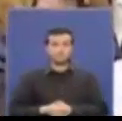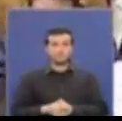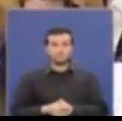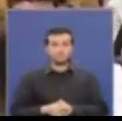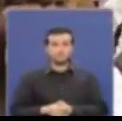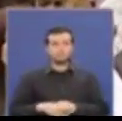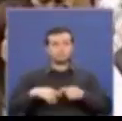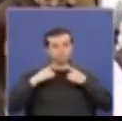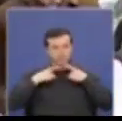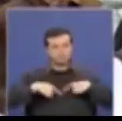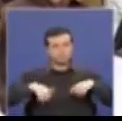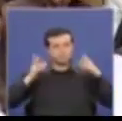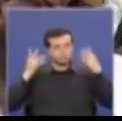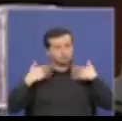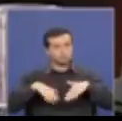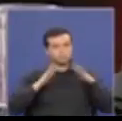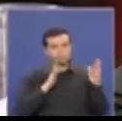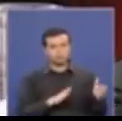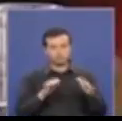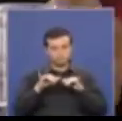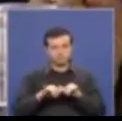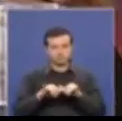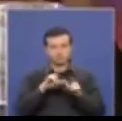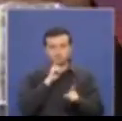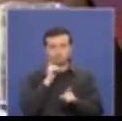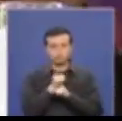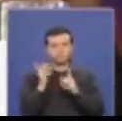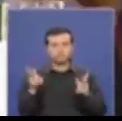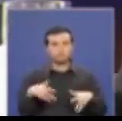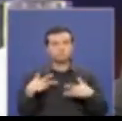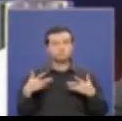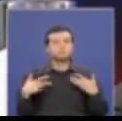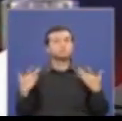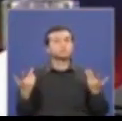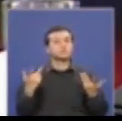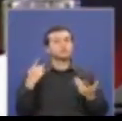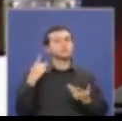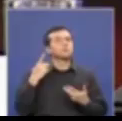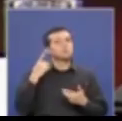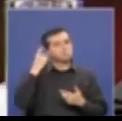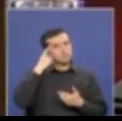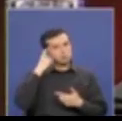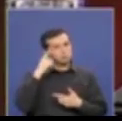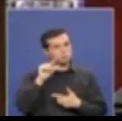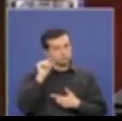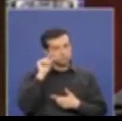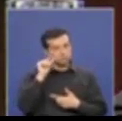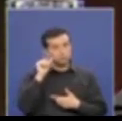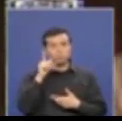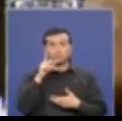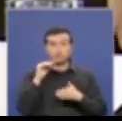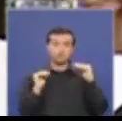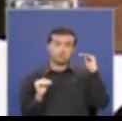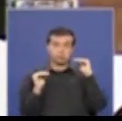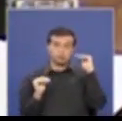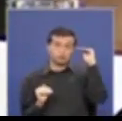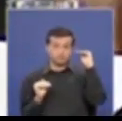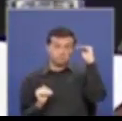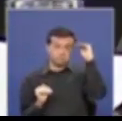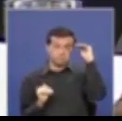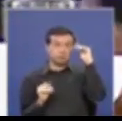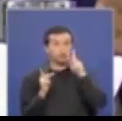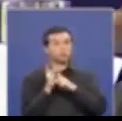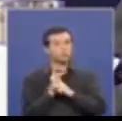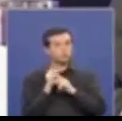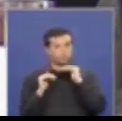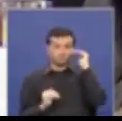Entonces, esto está controlado también, sigamos. Donde parece que hay un pequeño incremento es en desigualdad, por lo que hay que tener